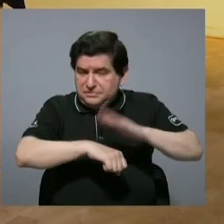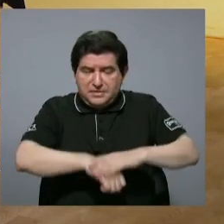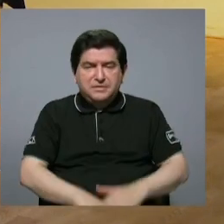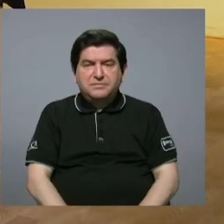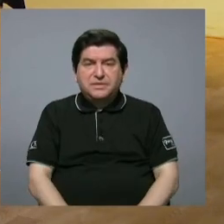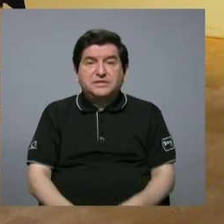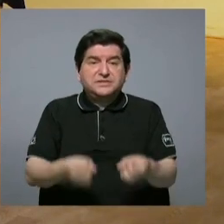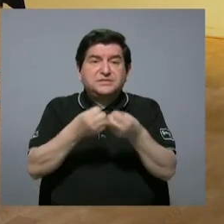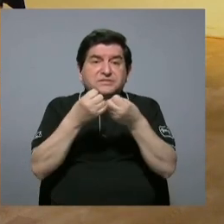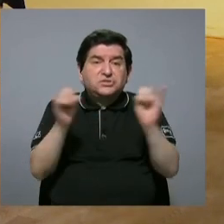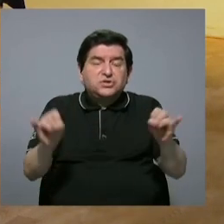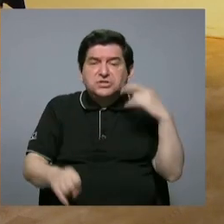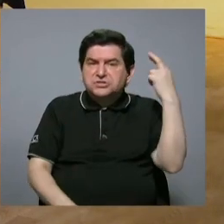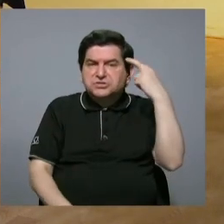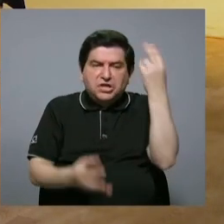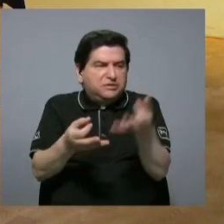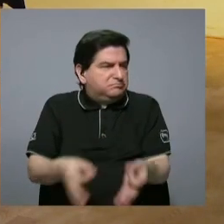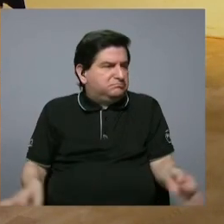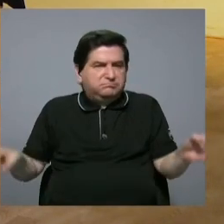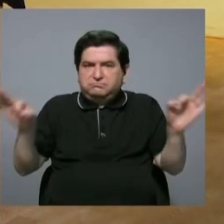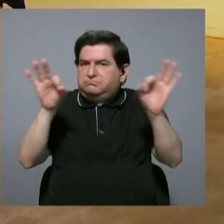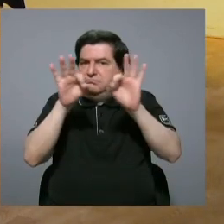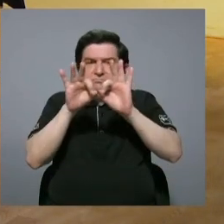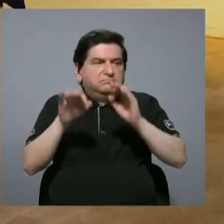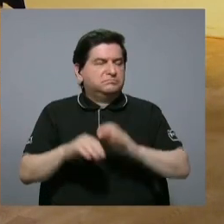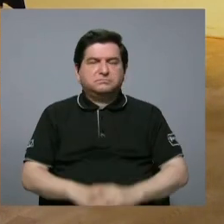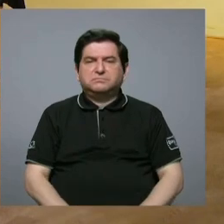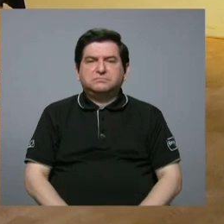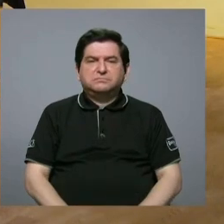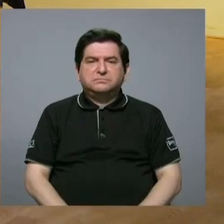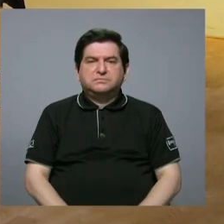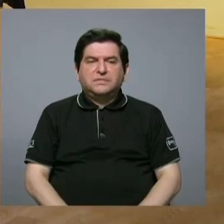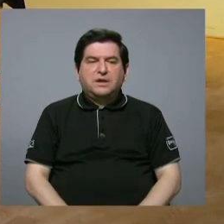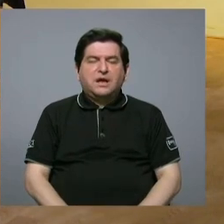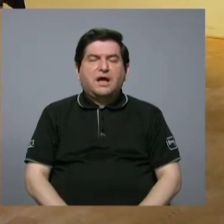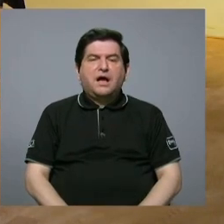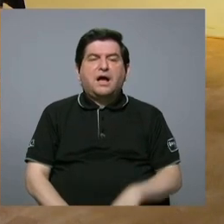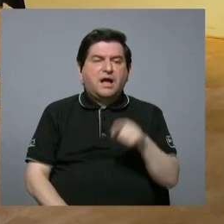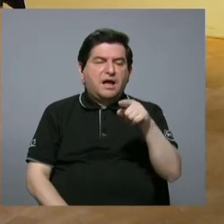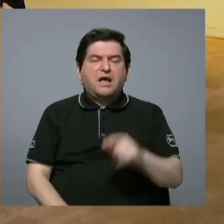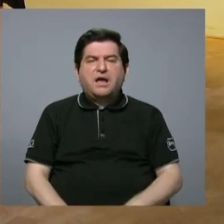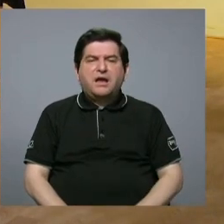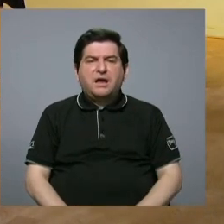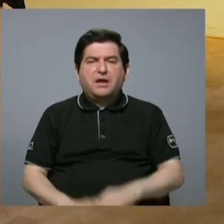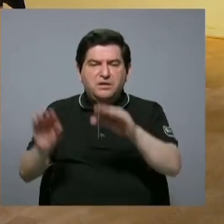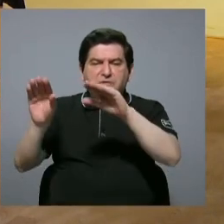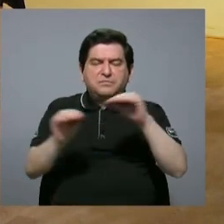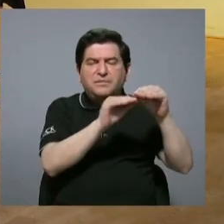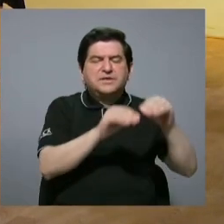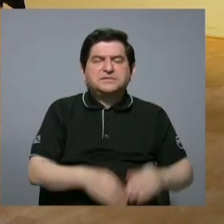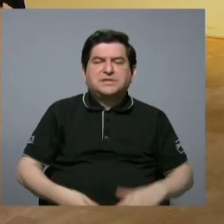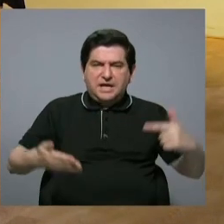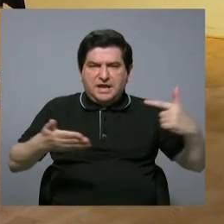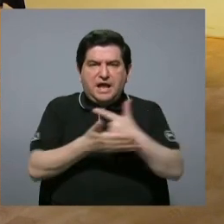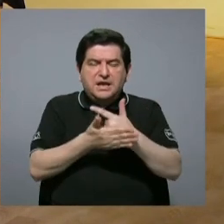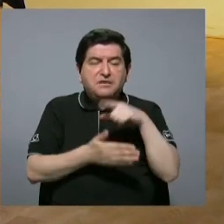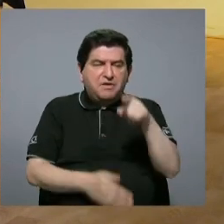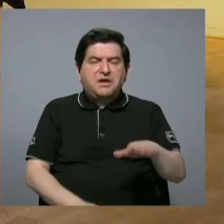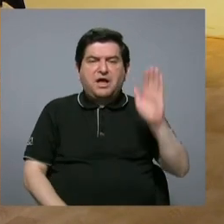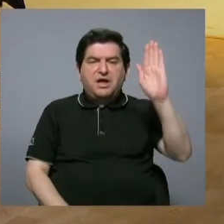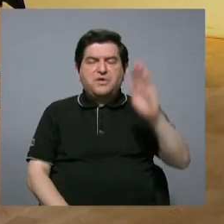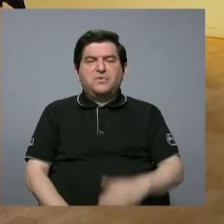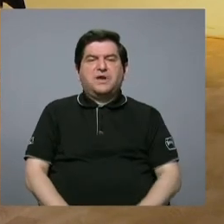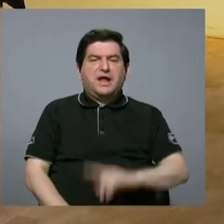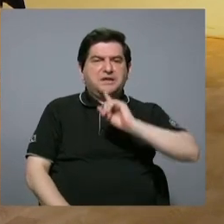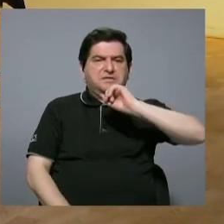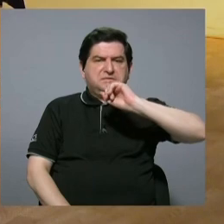sin ninguna razón importante, pasar a Liberia para que juren en Liberia el decreto